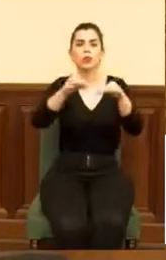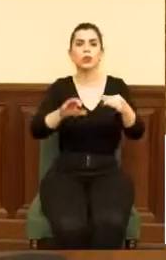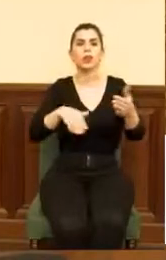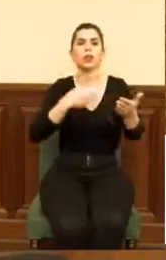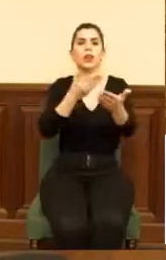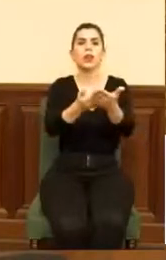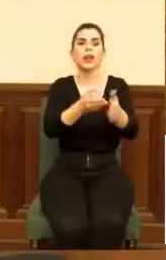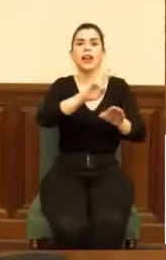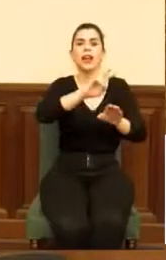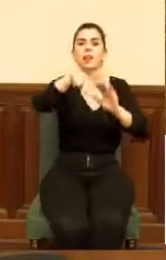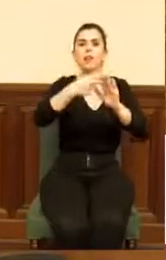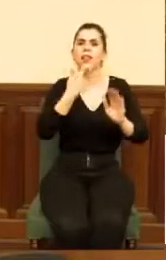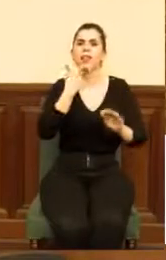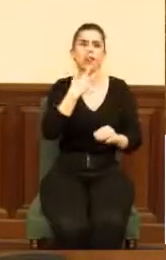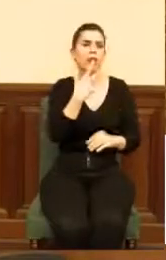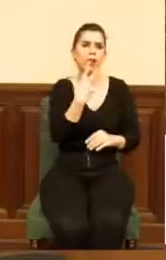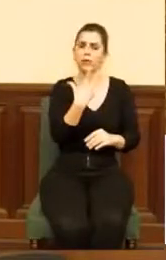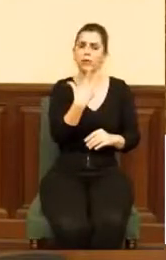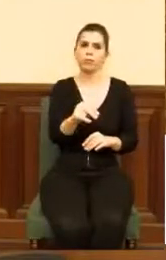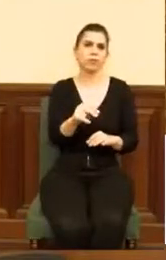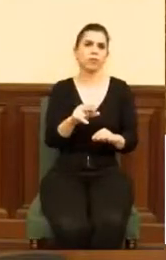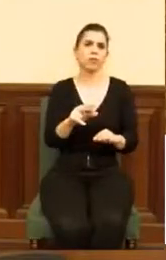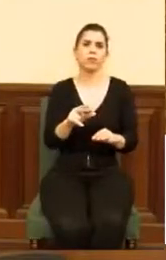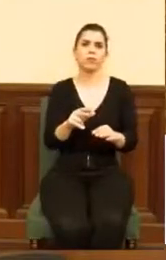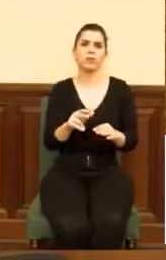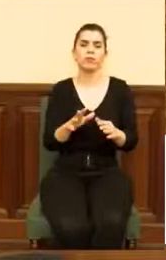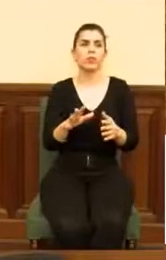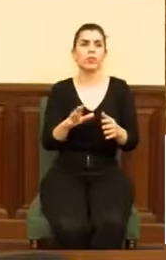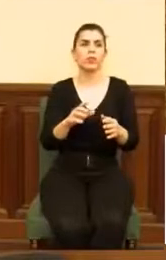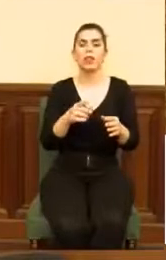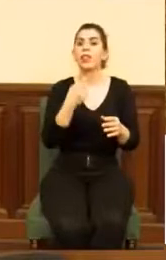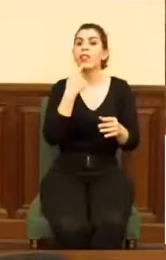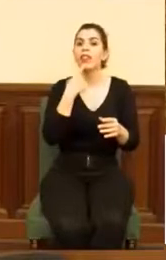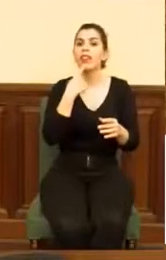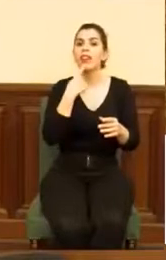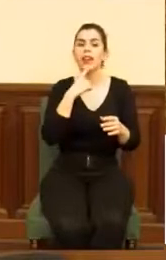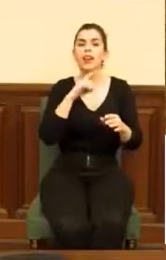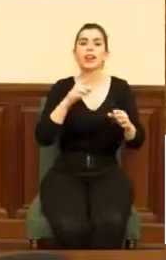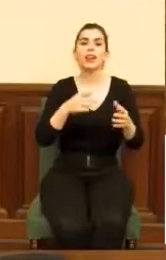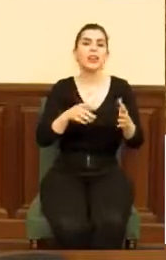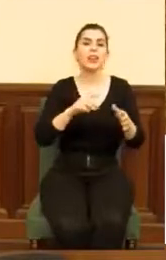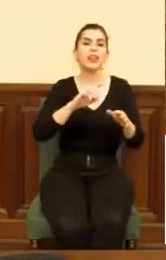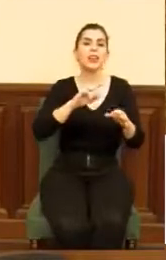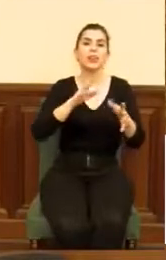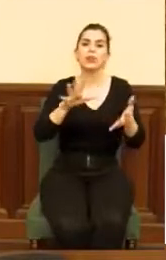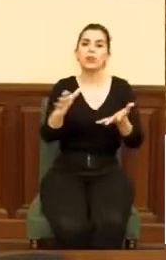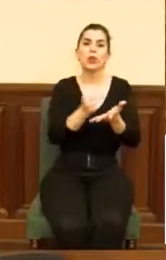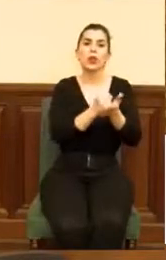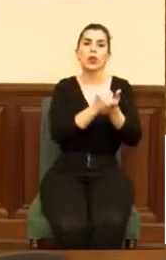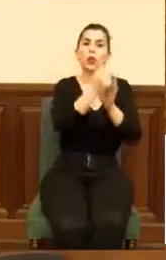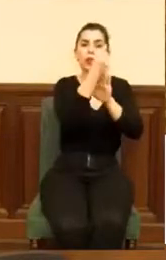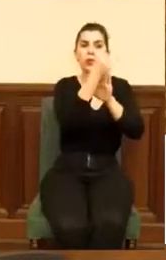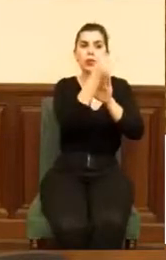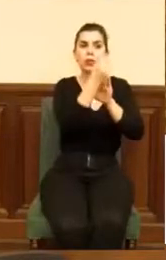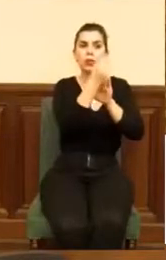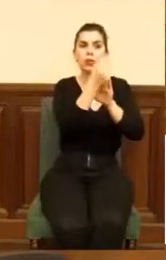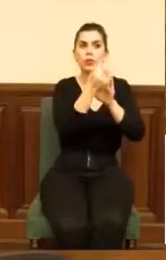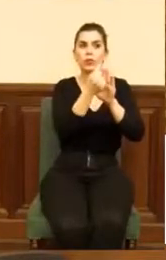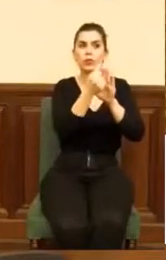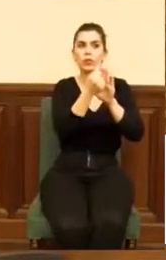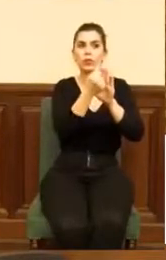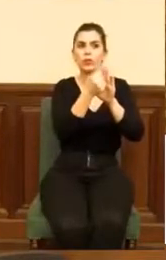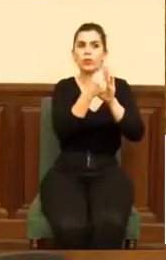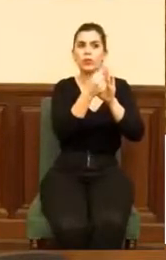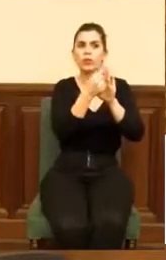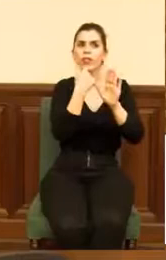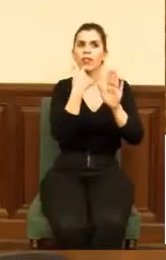que no, que todo que se sustituya, literal, que se sustituya, donde pone la